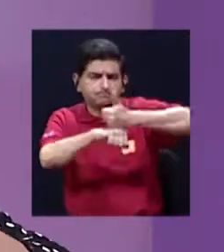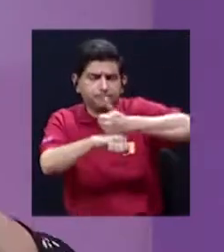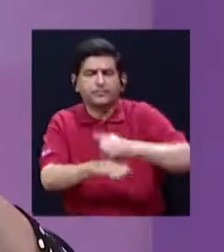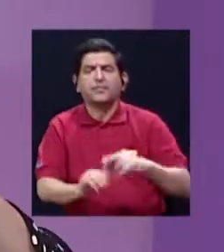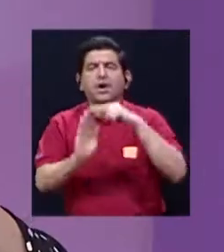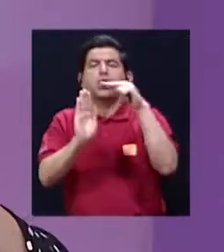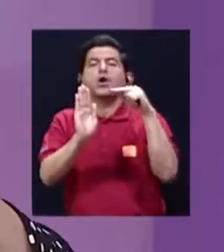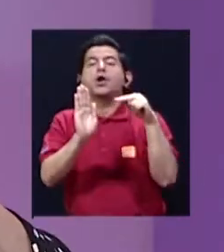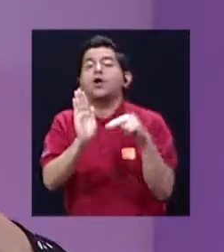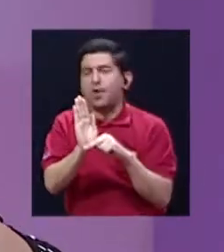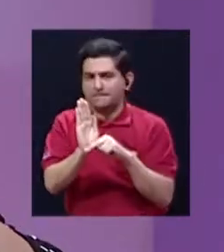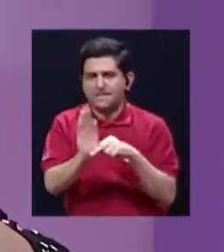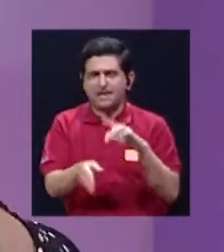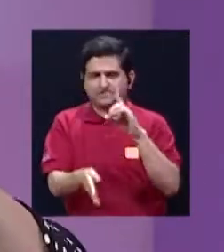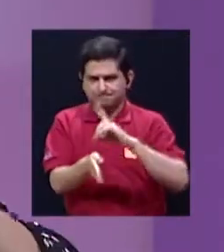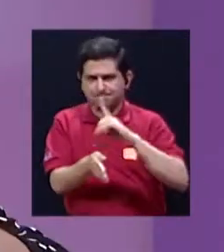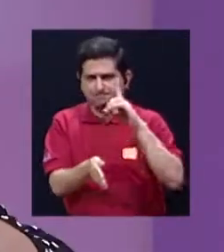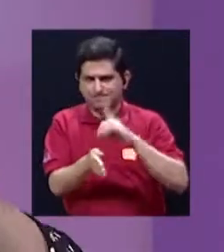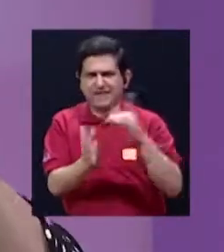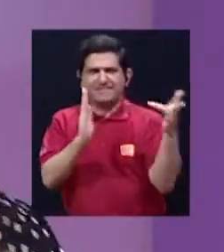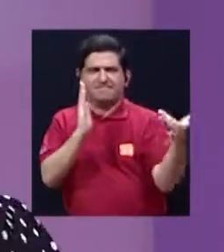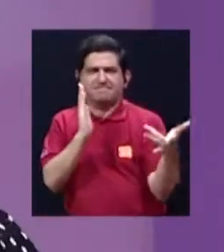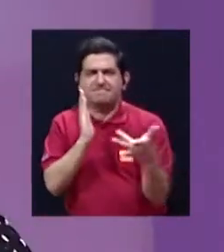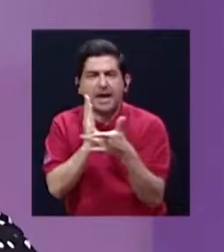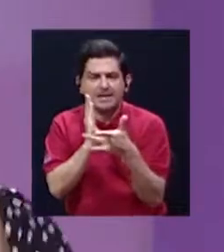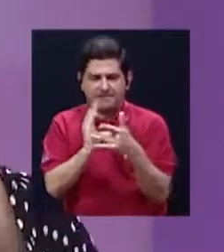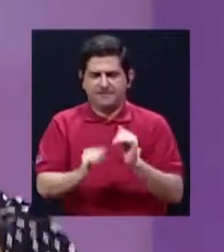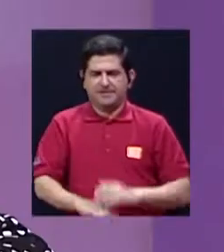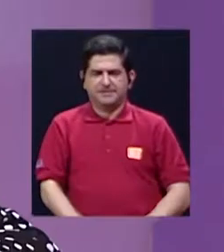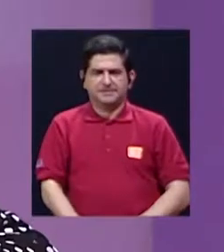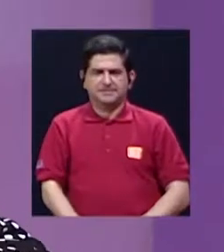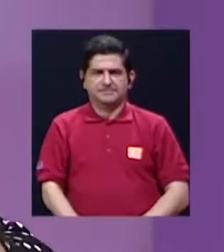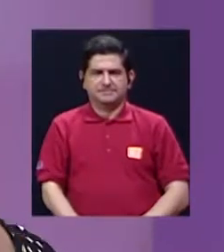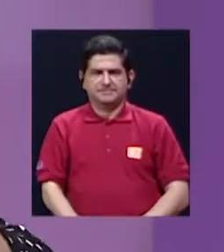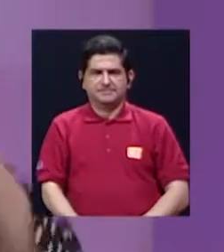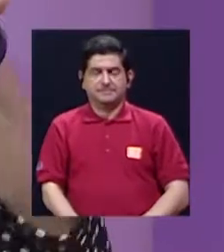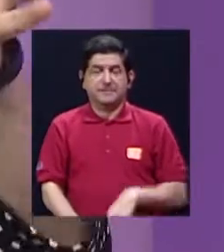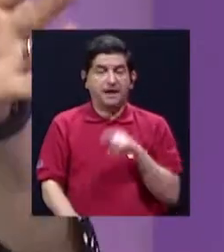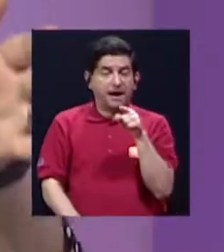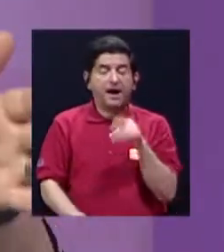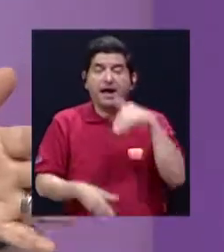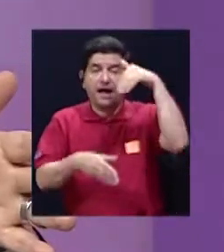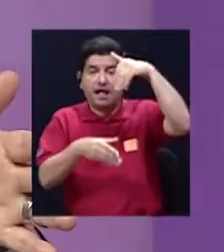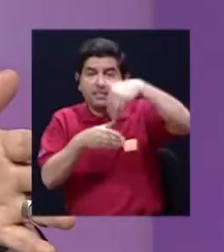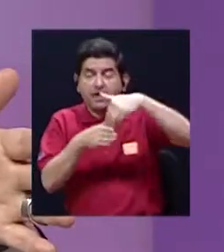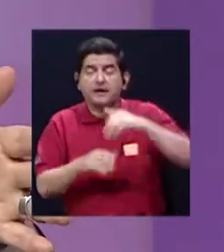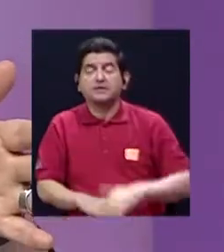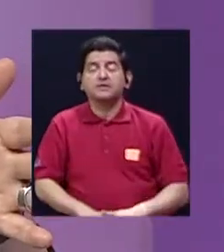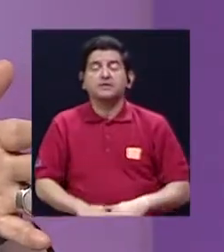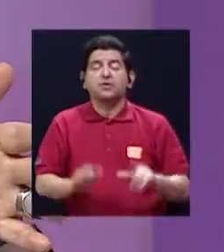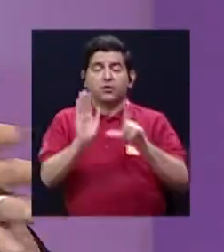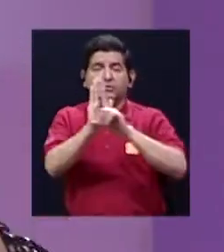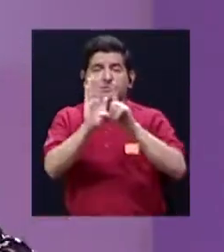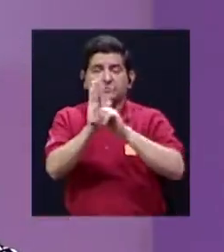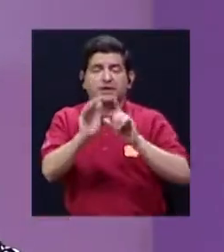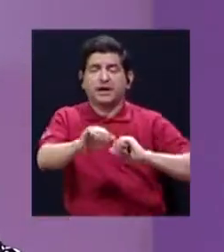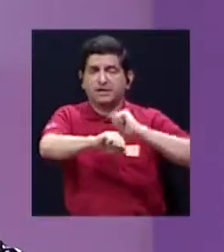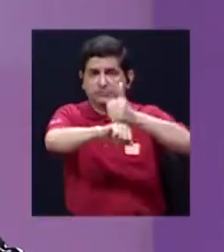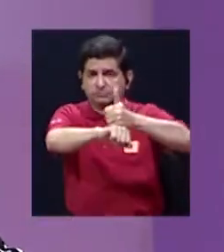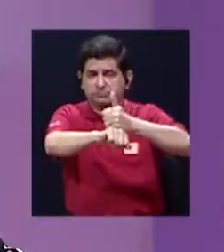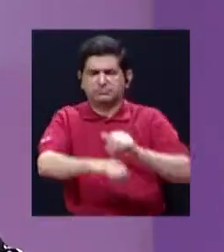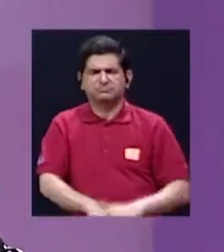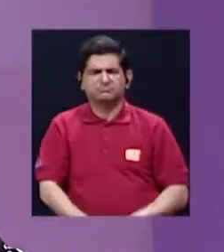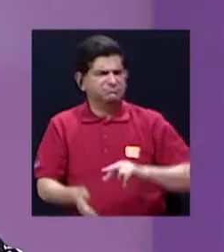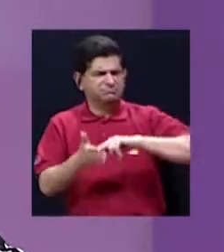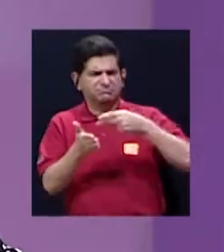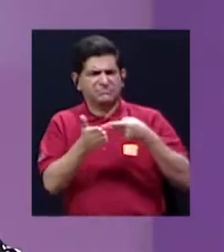pautas médicas, técnicas médicas dentro del marco de la ley, ¿verdad? Cuando hablamos